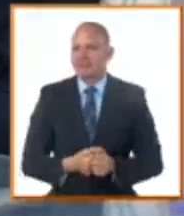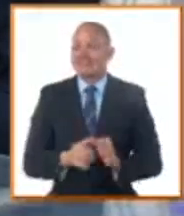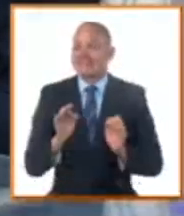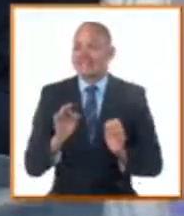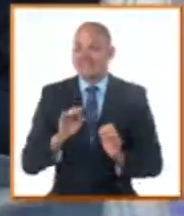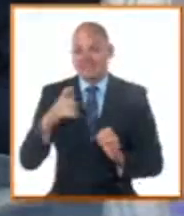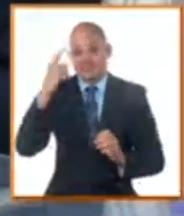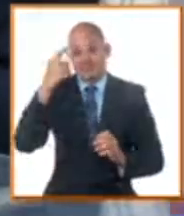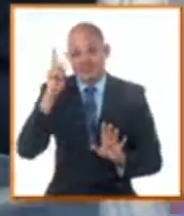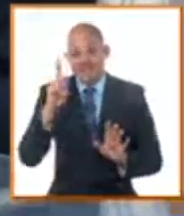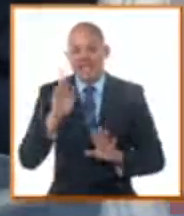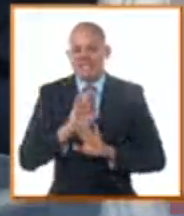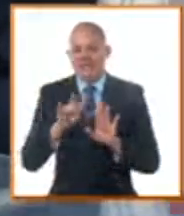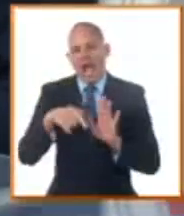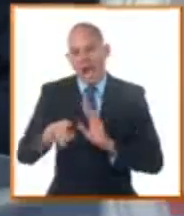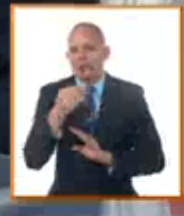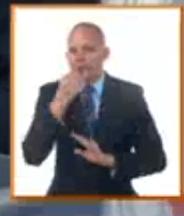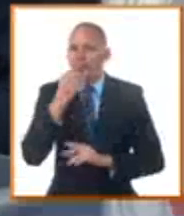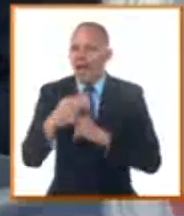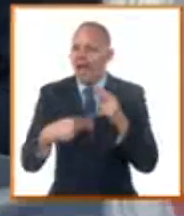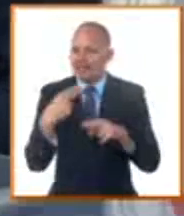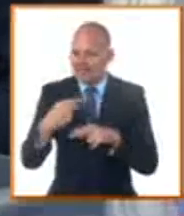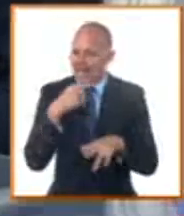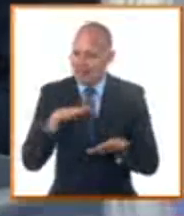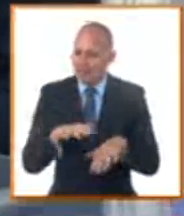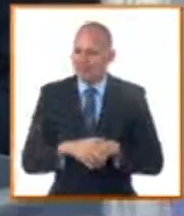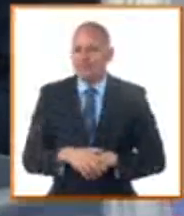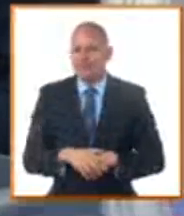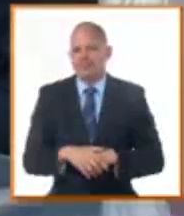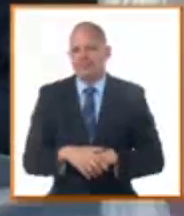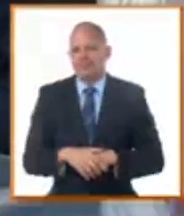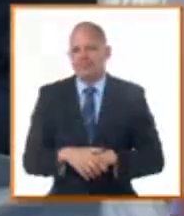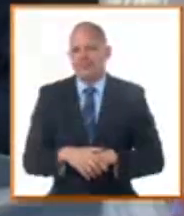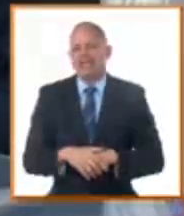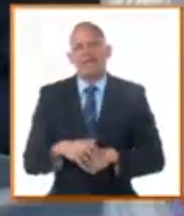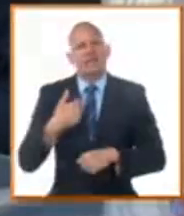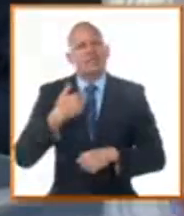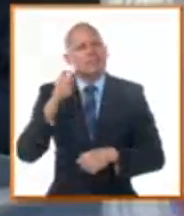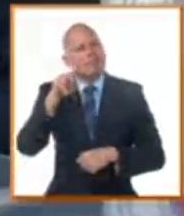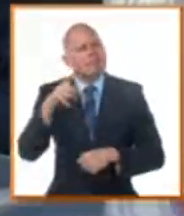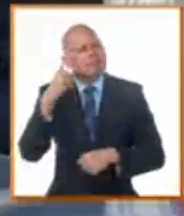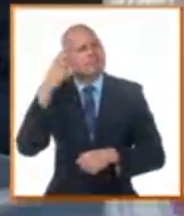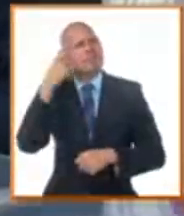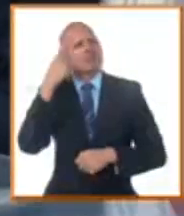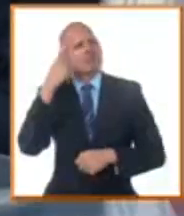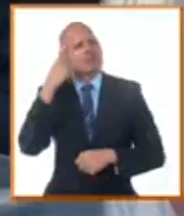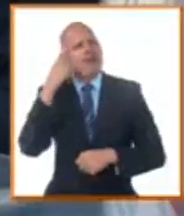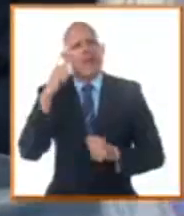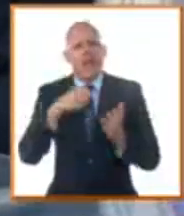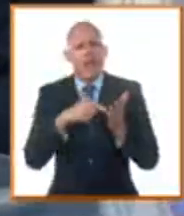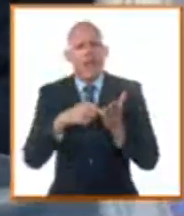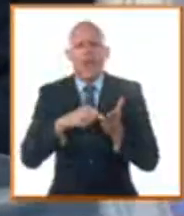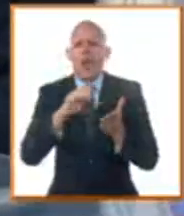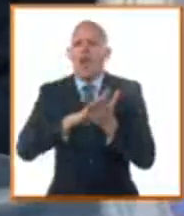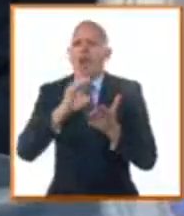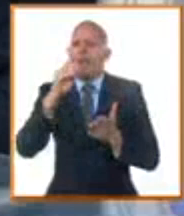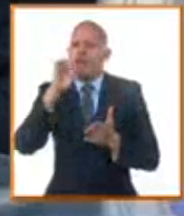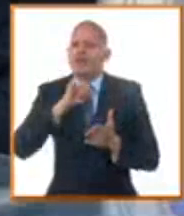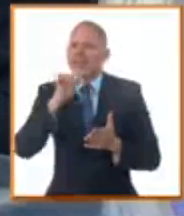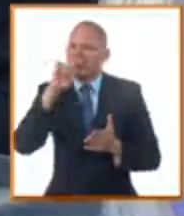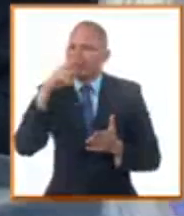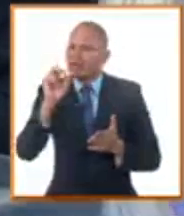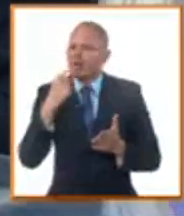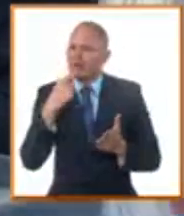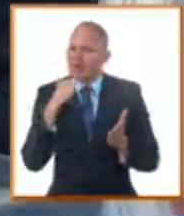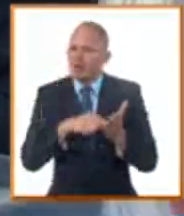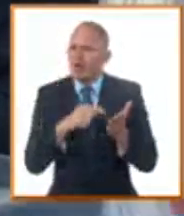también va a influir. ¿Cómo le entra el dinero? Esa es otra de las preguntas que nos hacen mucho por la calle cuando se encuentran, cuando se enteran que, bueno,